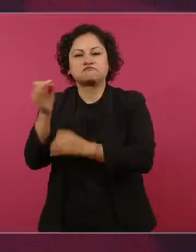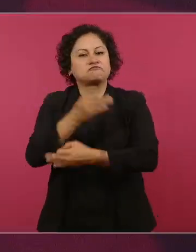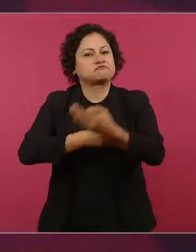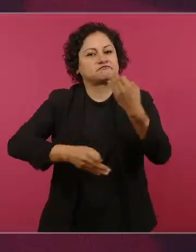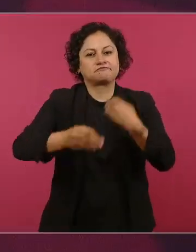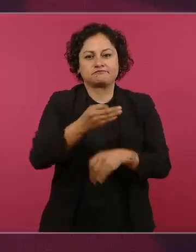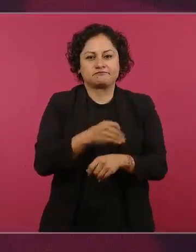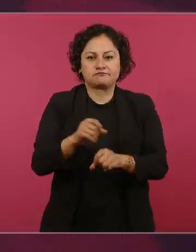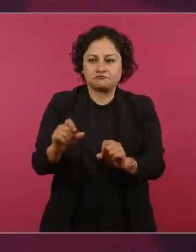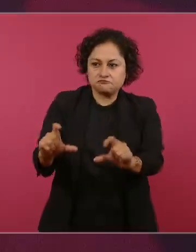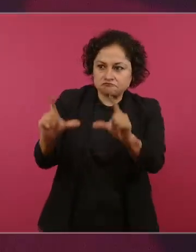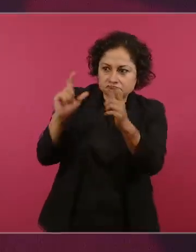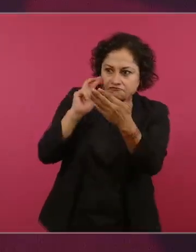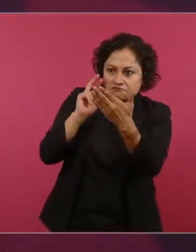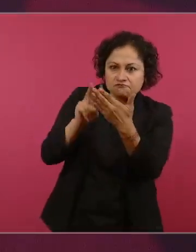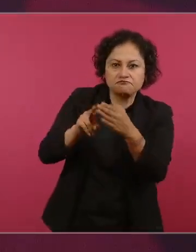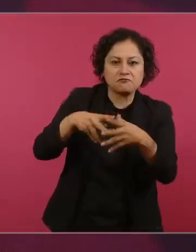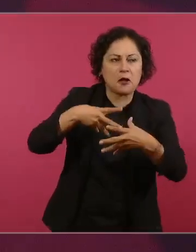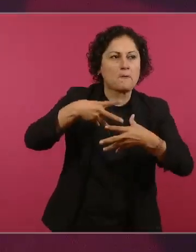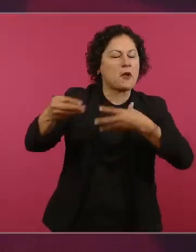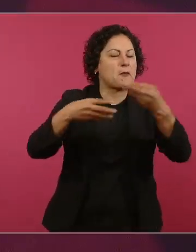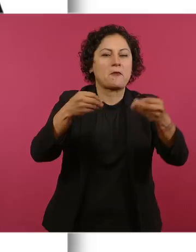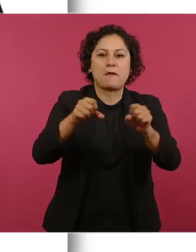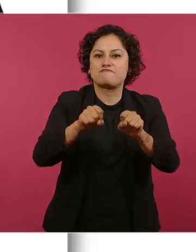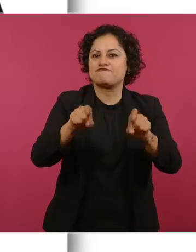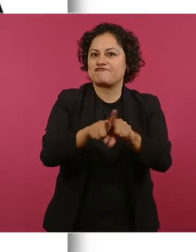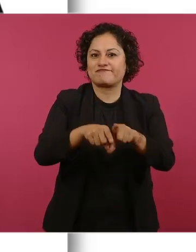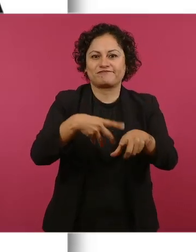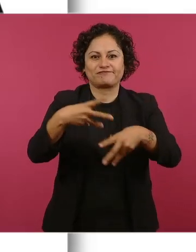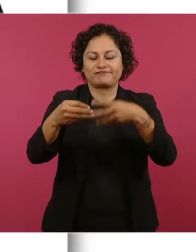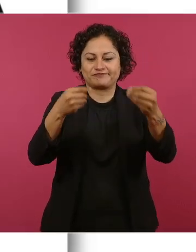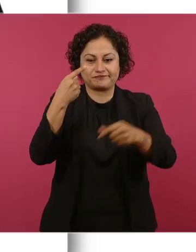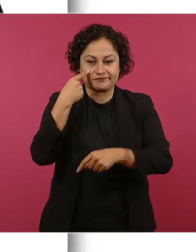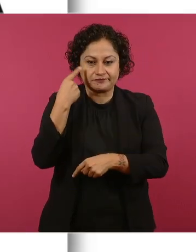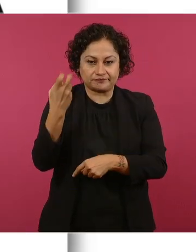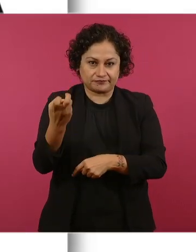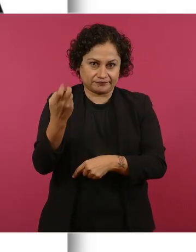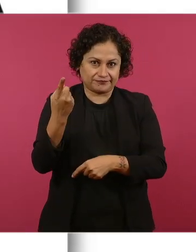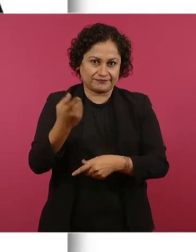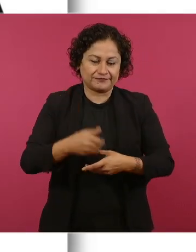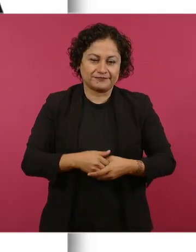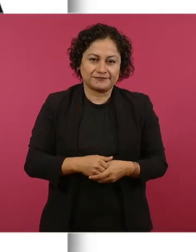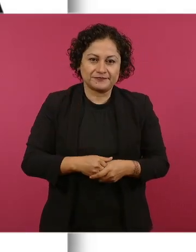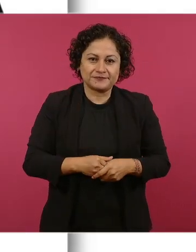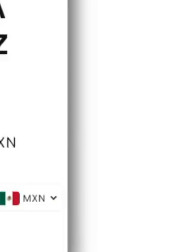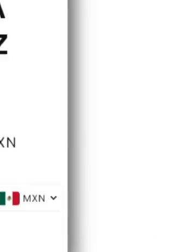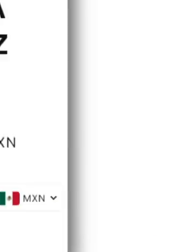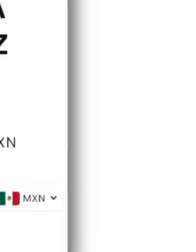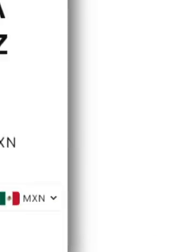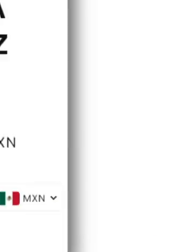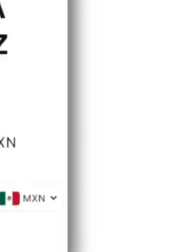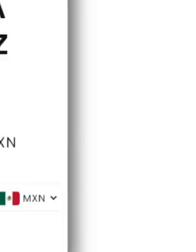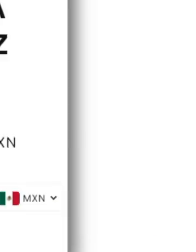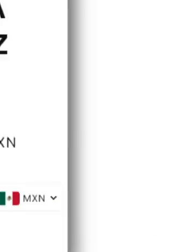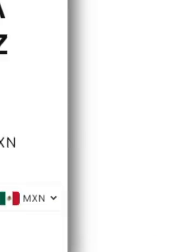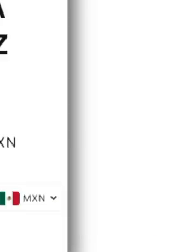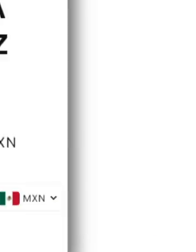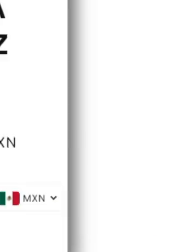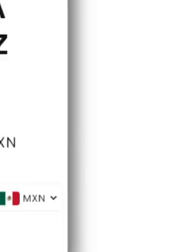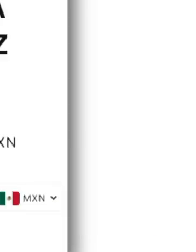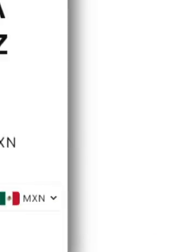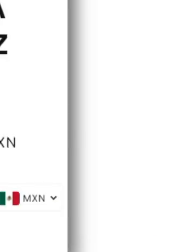viralizan y se comparten millones de veces. Vuelven siempre según las situaciones. Esa es